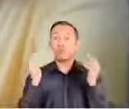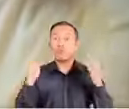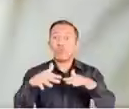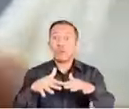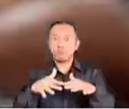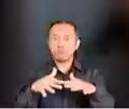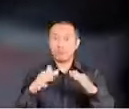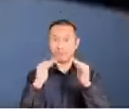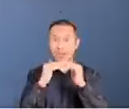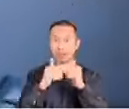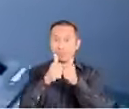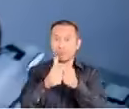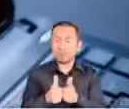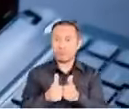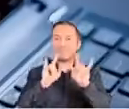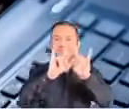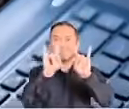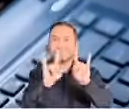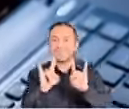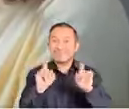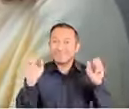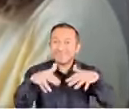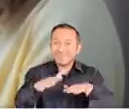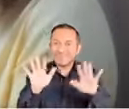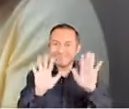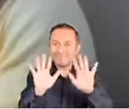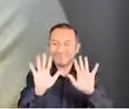Reunirnos, pero cada uno en su casa.